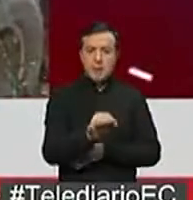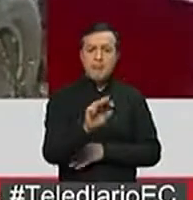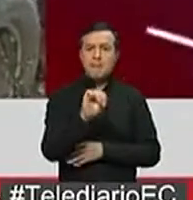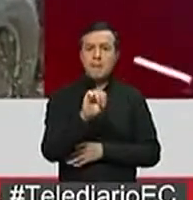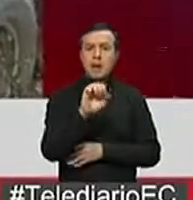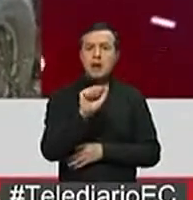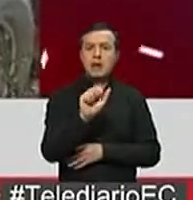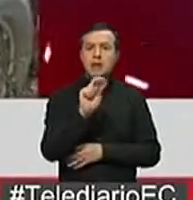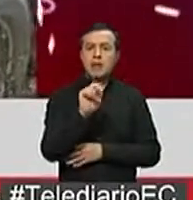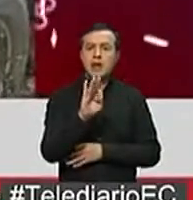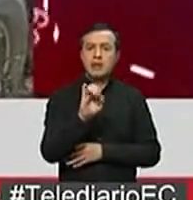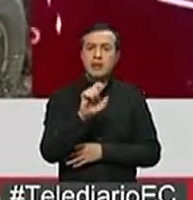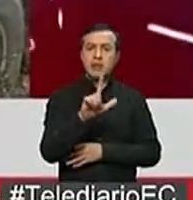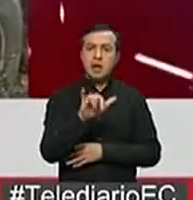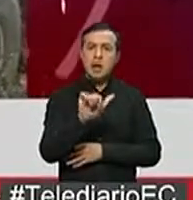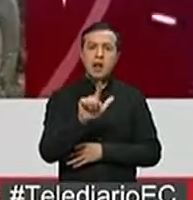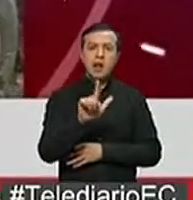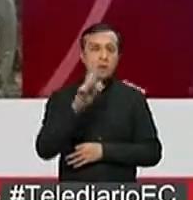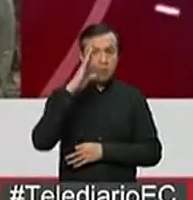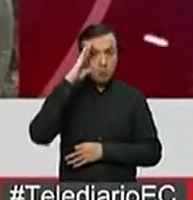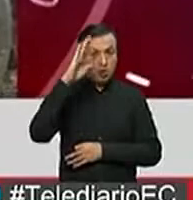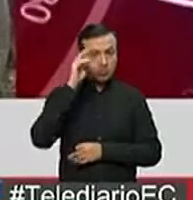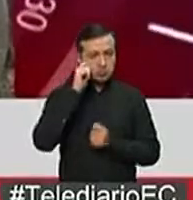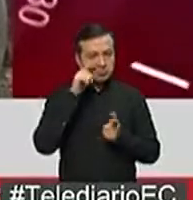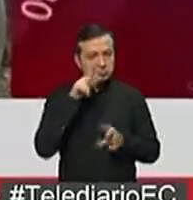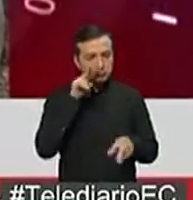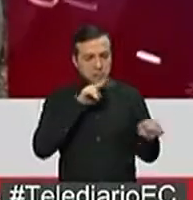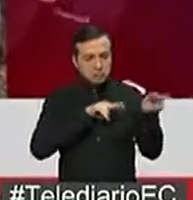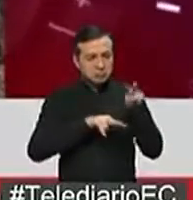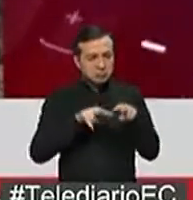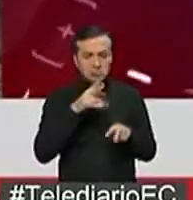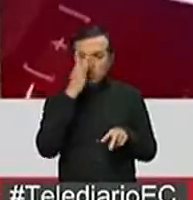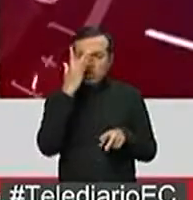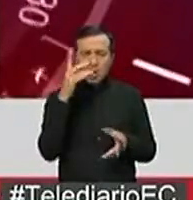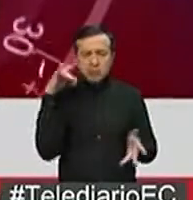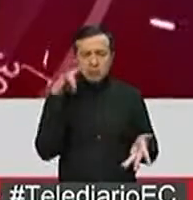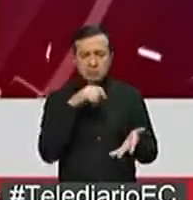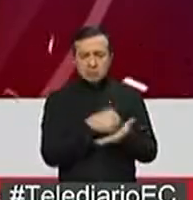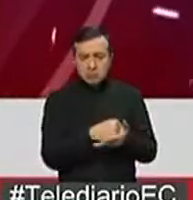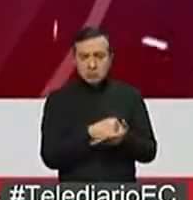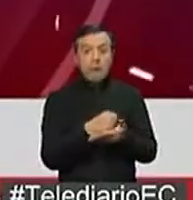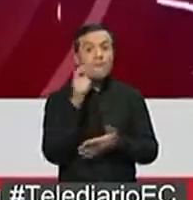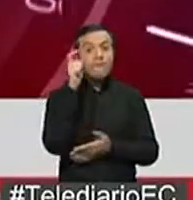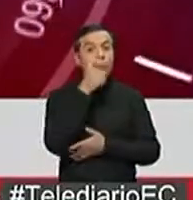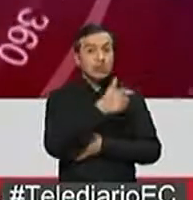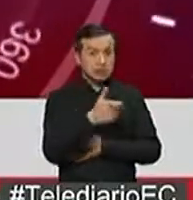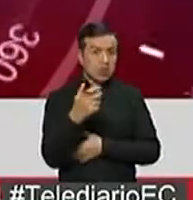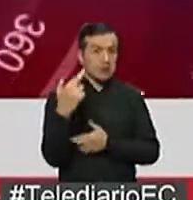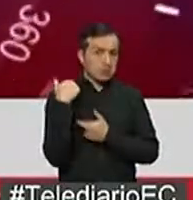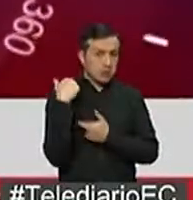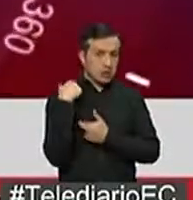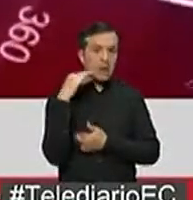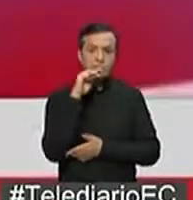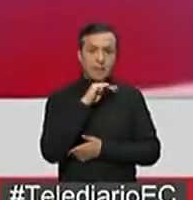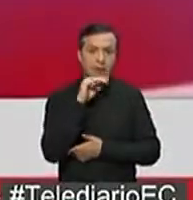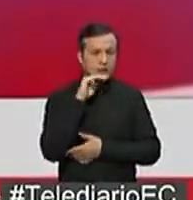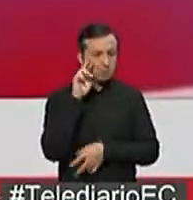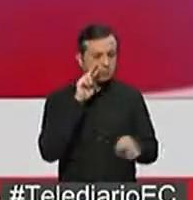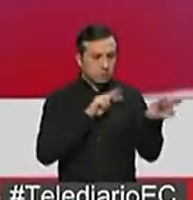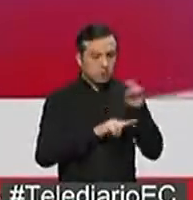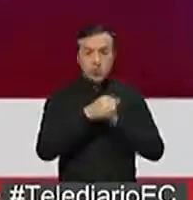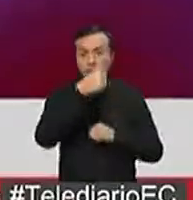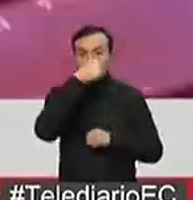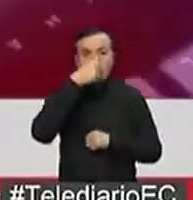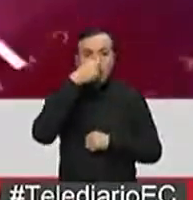Hasta allí acudieron efectivos policiales para recabar información. Según Carlos Piedra, fiscal de turno de Manta, se halló droga